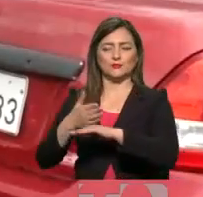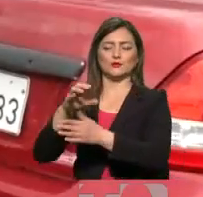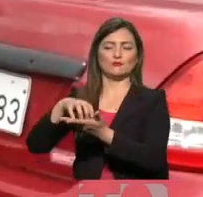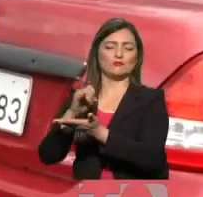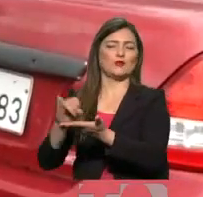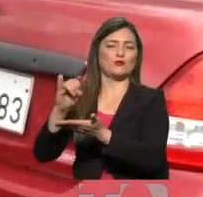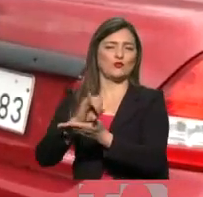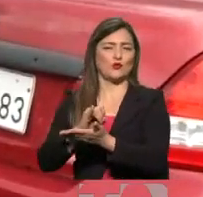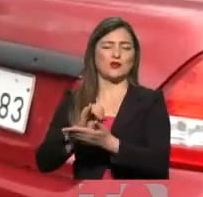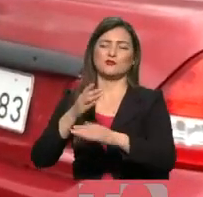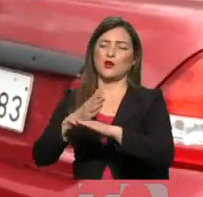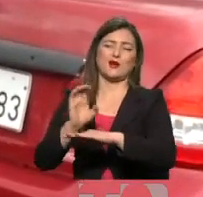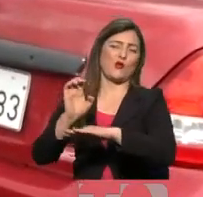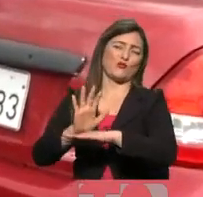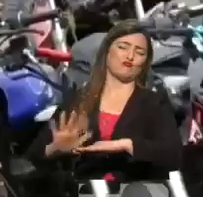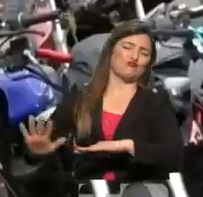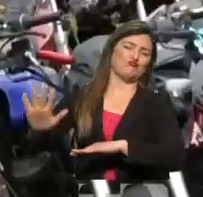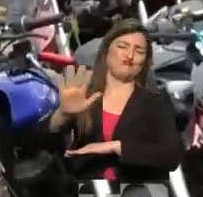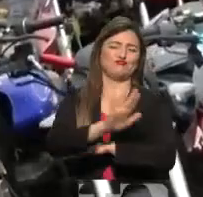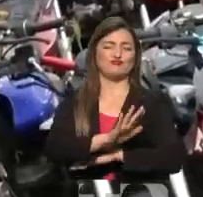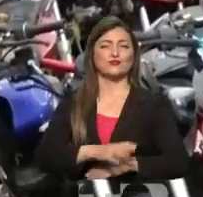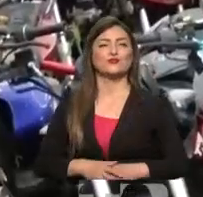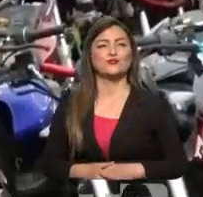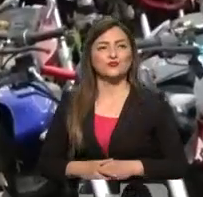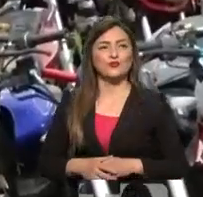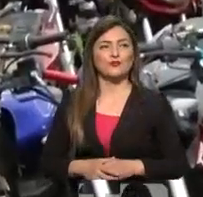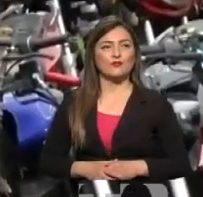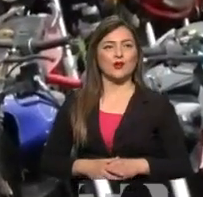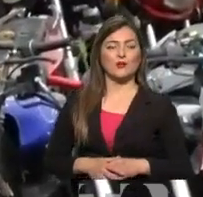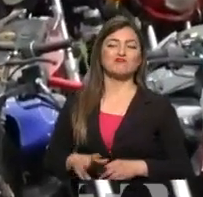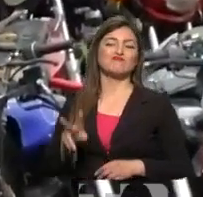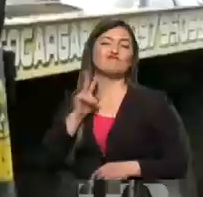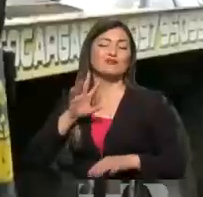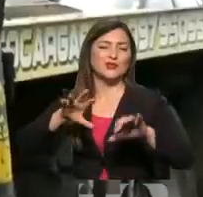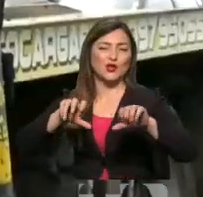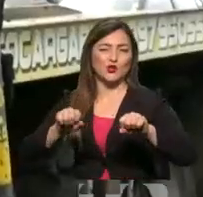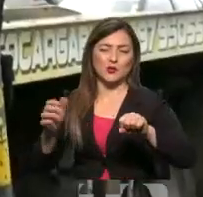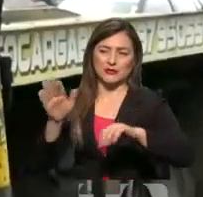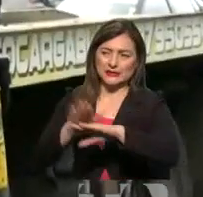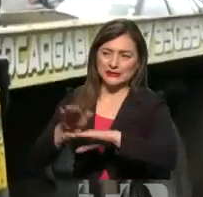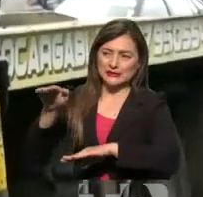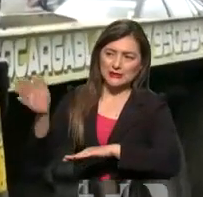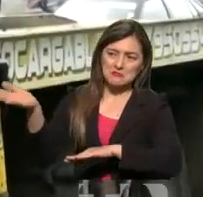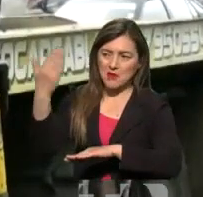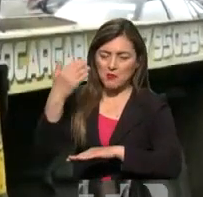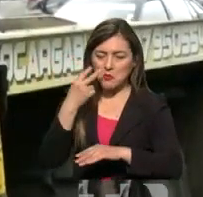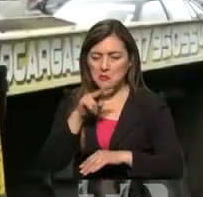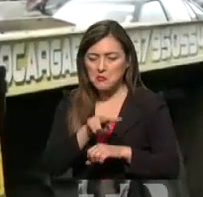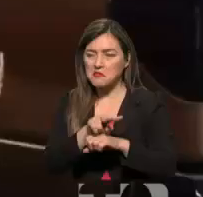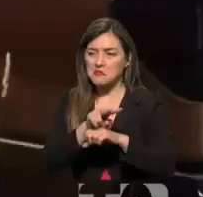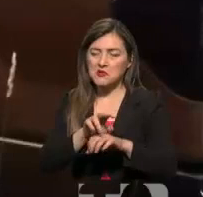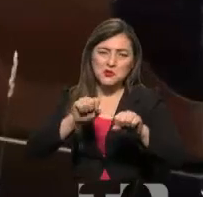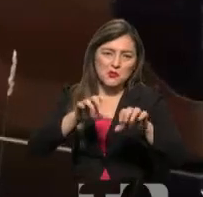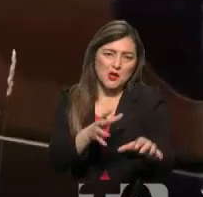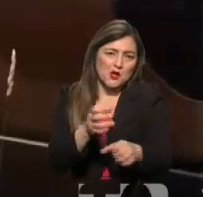resto del país campaña que va de la mano con el llamado a víctimas de robo para que se acerquen a los patios de la policía judicial a verificar la